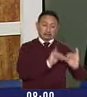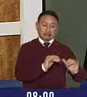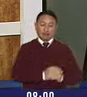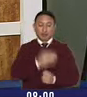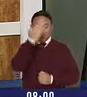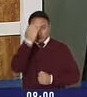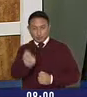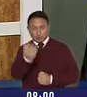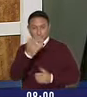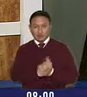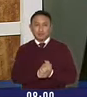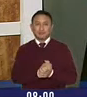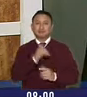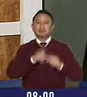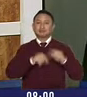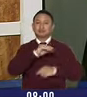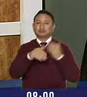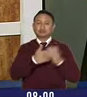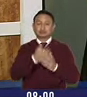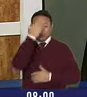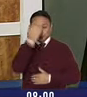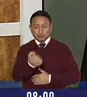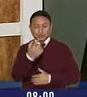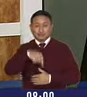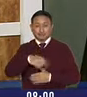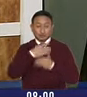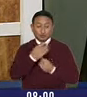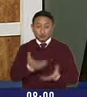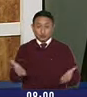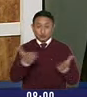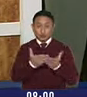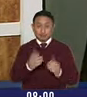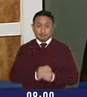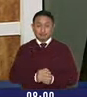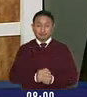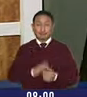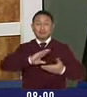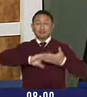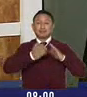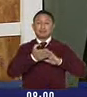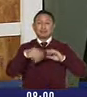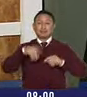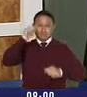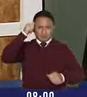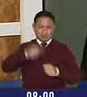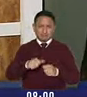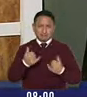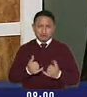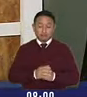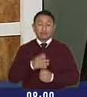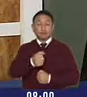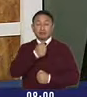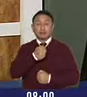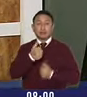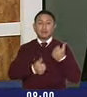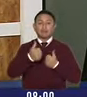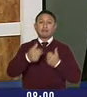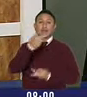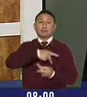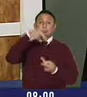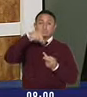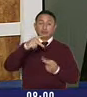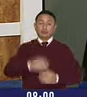días. Dianita, amigos, muy buenos días. Qué gusto poder compartir junto a ustedes TVC en la comunidad. Recuerden que hoy tenemos entrevista a un candidato a la prefectura